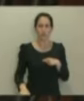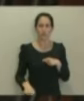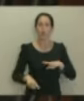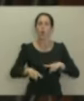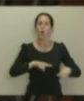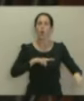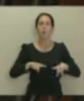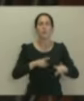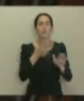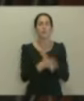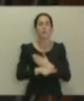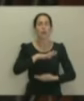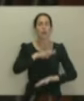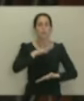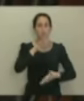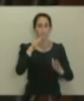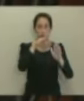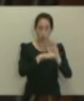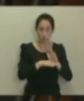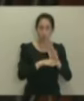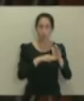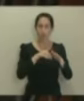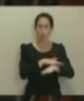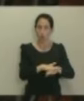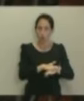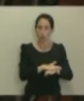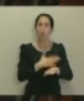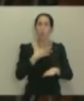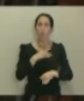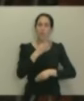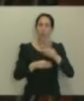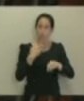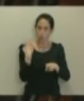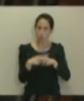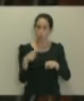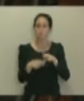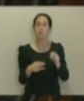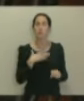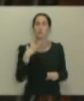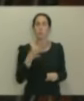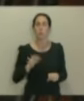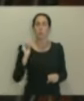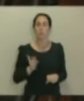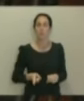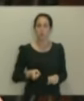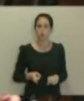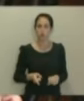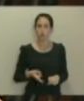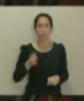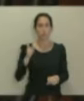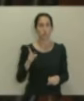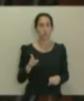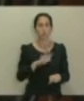capacidad de desarrollar un programa de gobierno, la capacidad de hacer política, la posibilidad de tomar decisiones y no esta